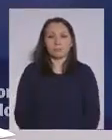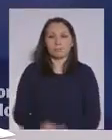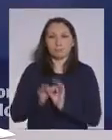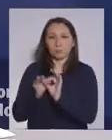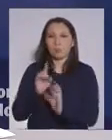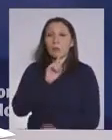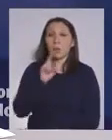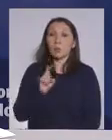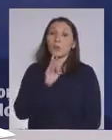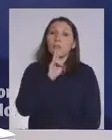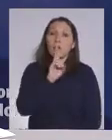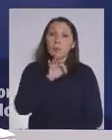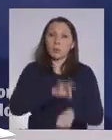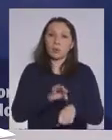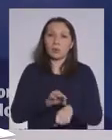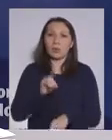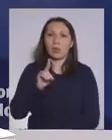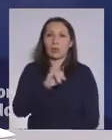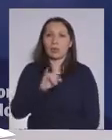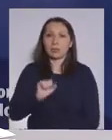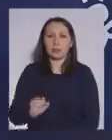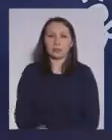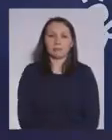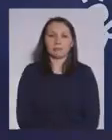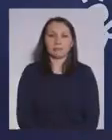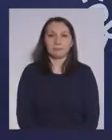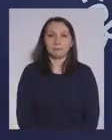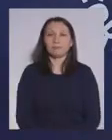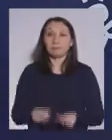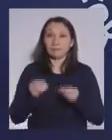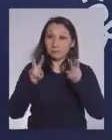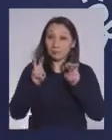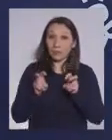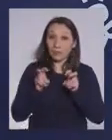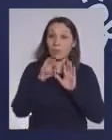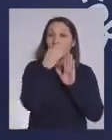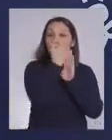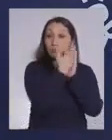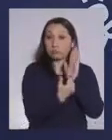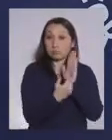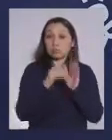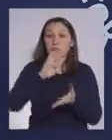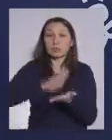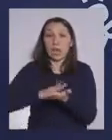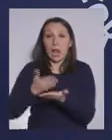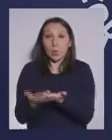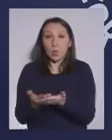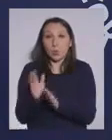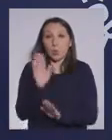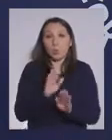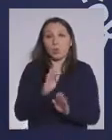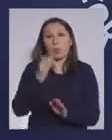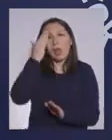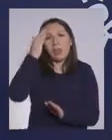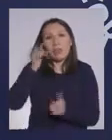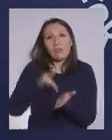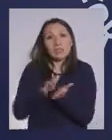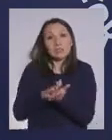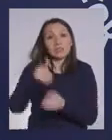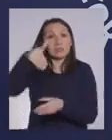la pregunta la contestar a la doctora paula daza bueno con respecto al protocolo sanitario para el día del plebiscito